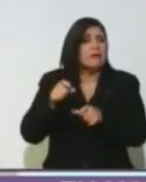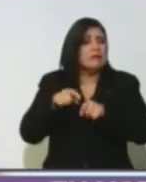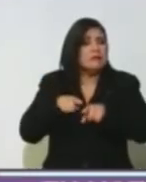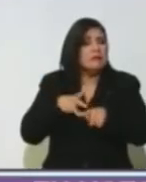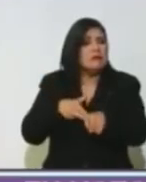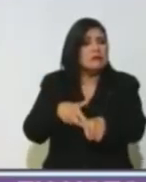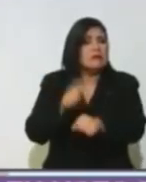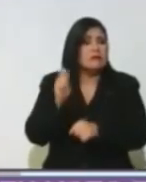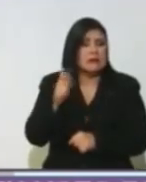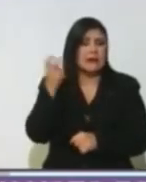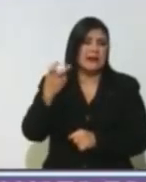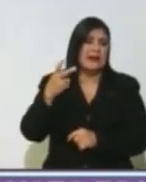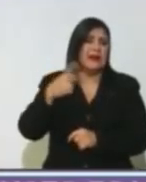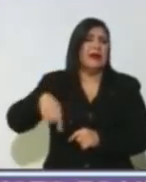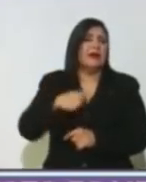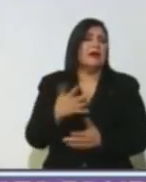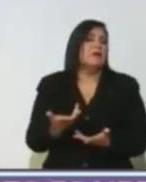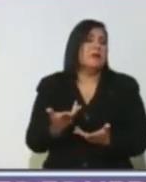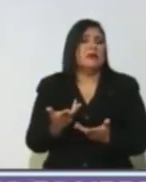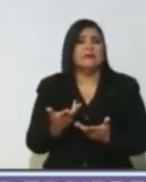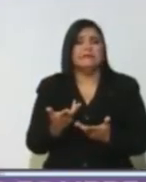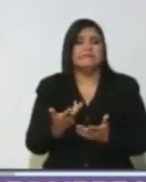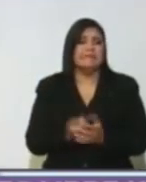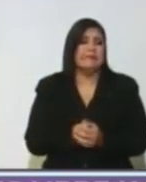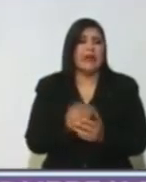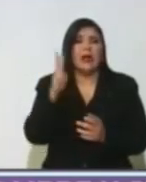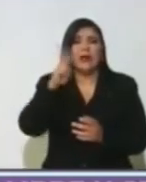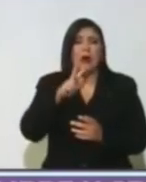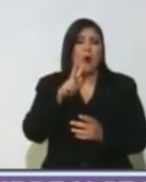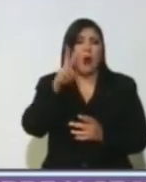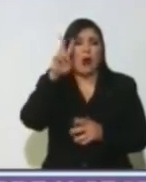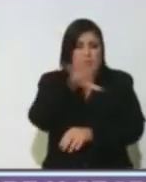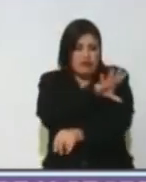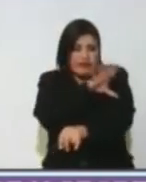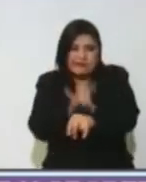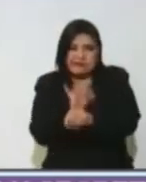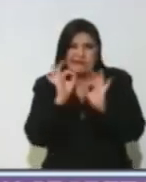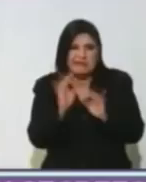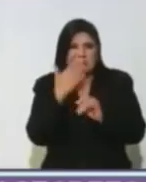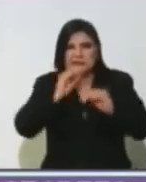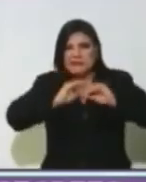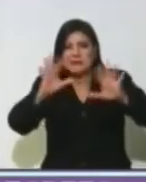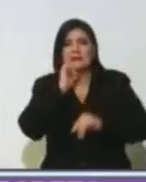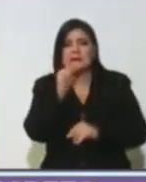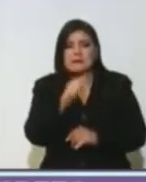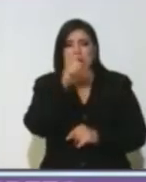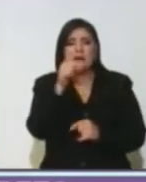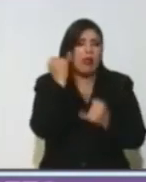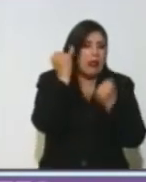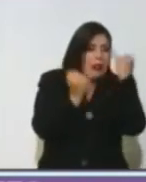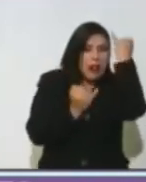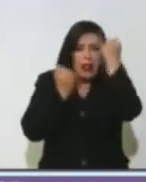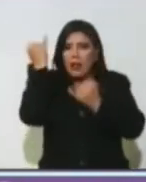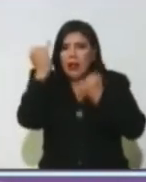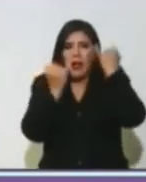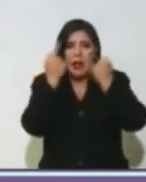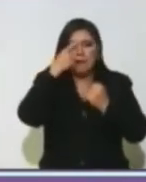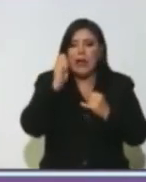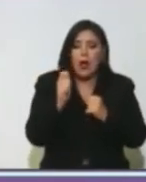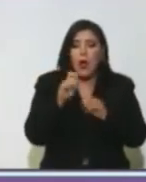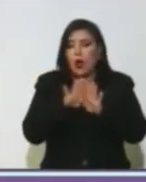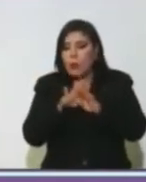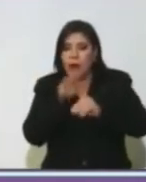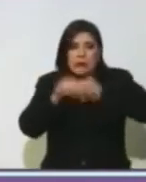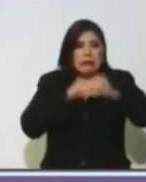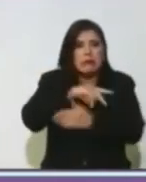una catarsis de de opacidad en la imposición de la especulación sobre la planeación y